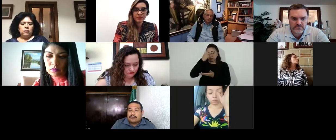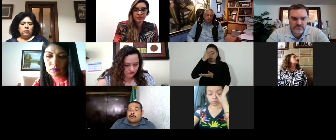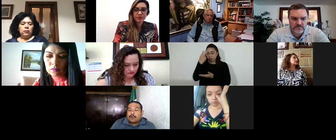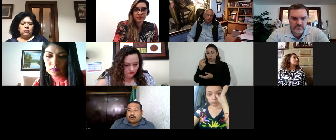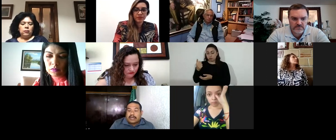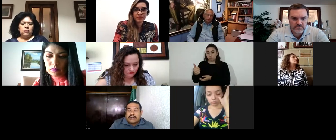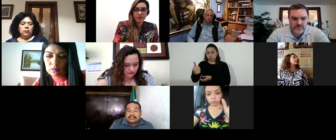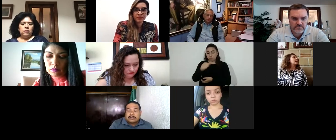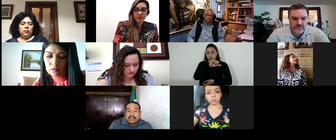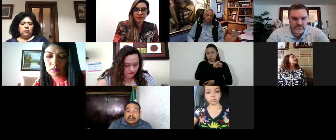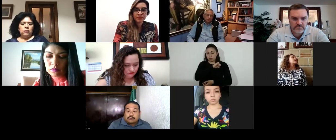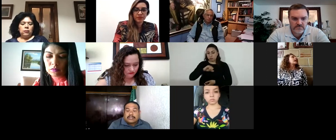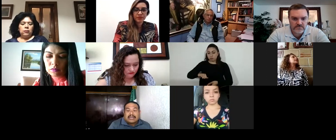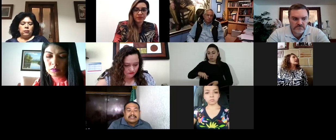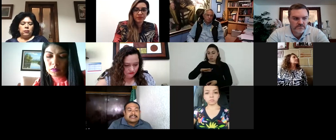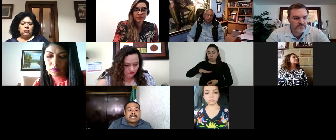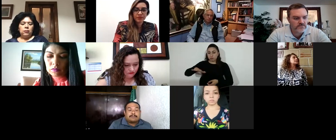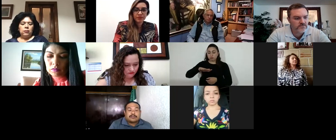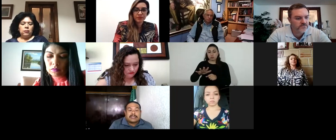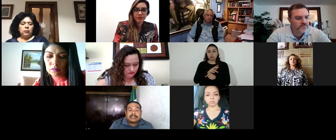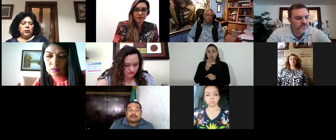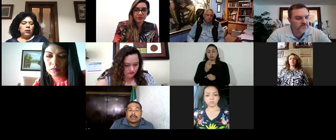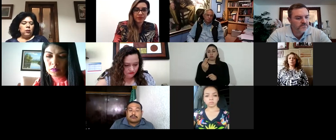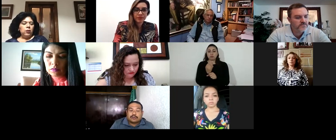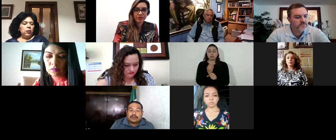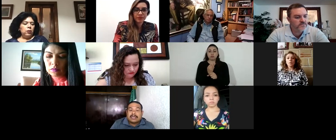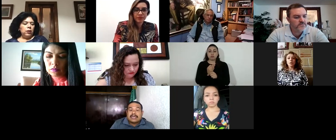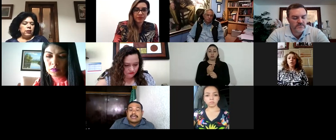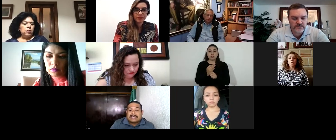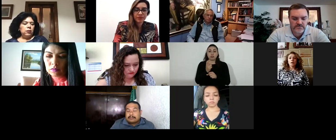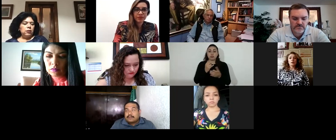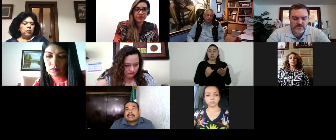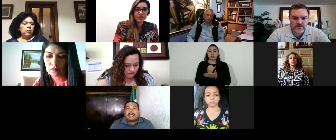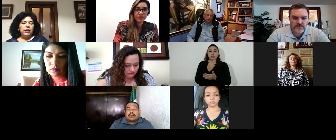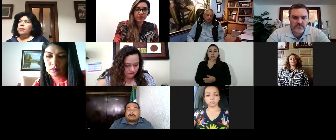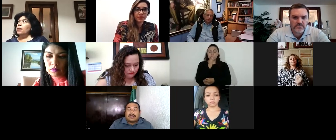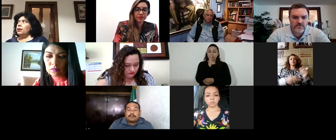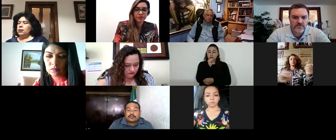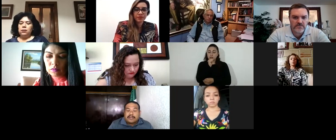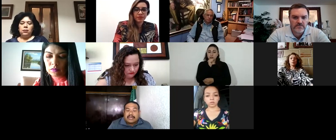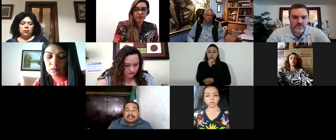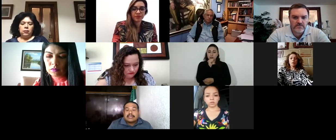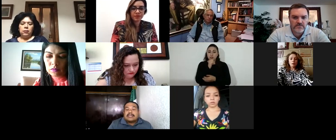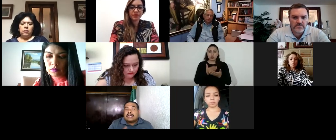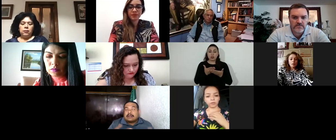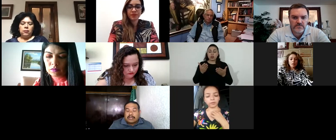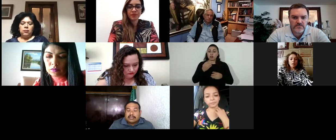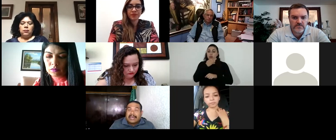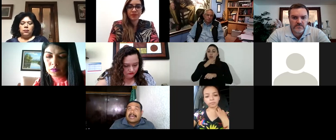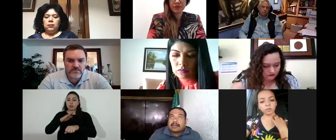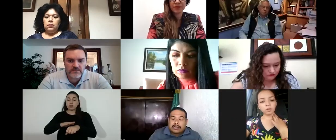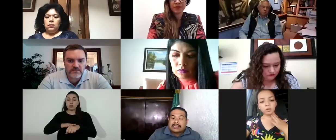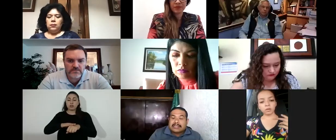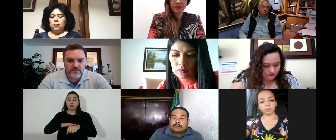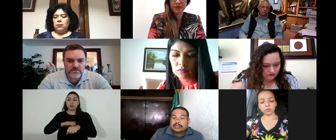territoriales, por lo que resulta innecesaria e improcedente su ejecución y se advierte una posibilidad